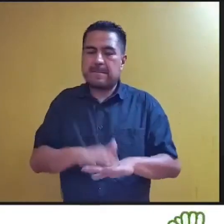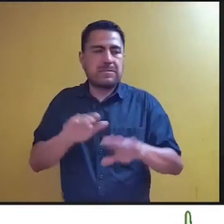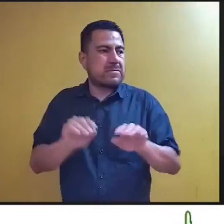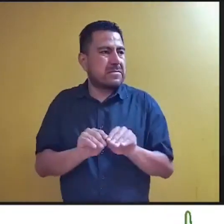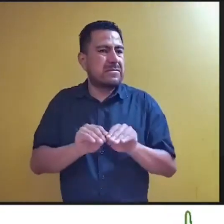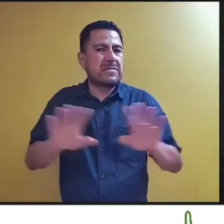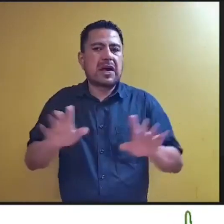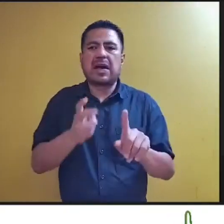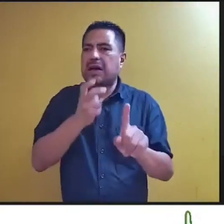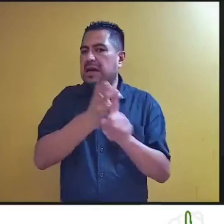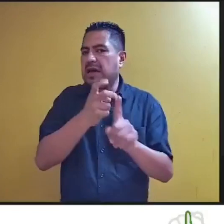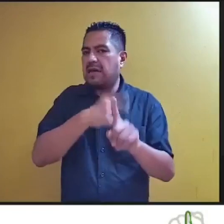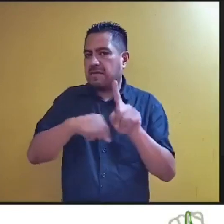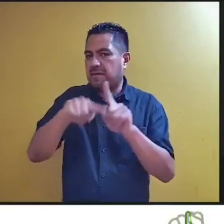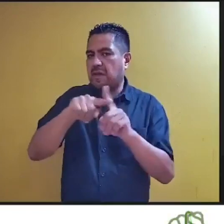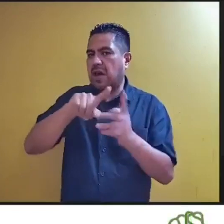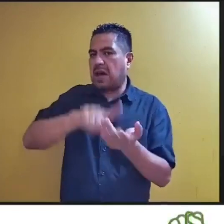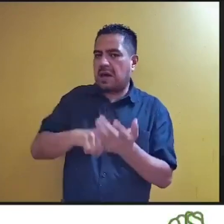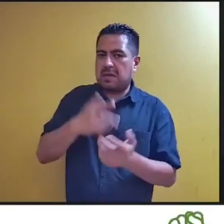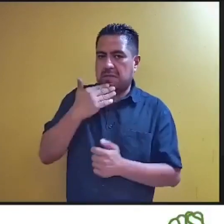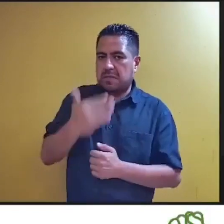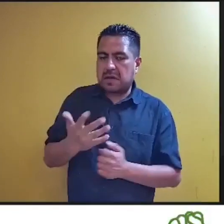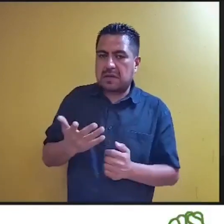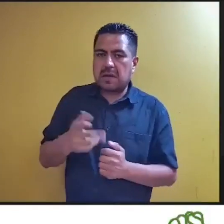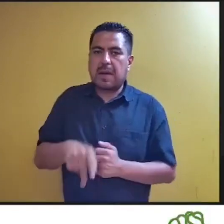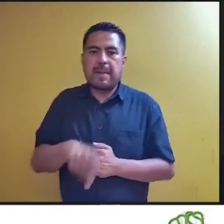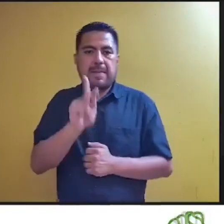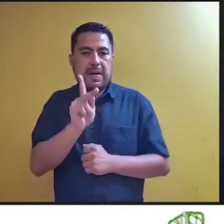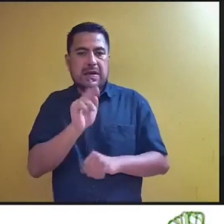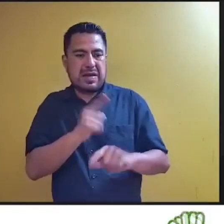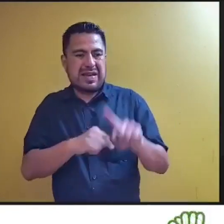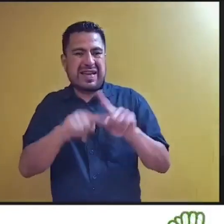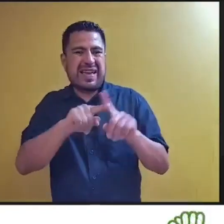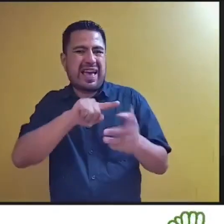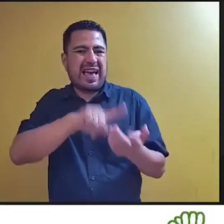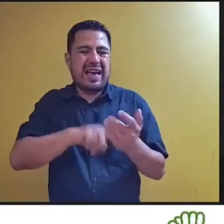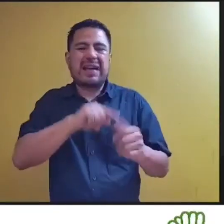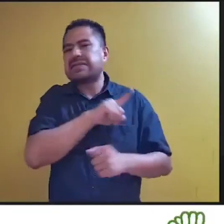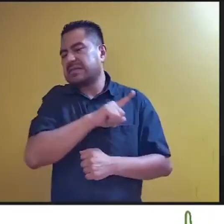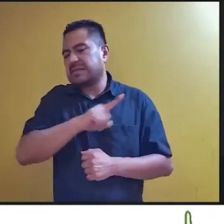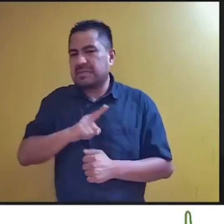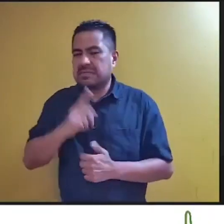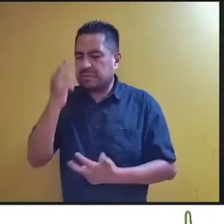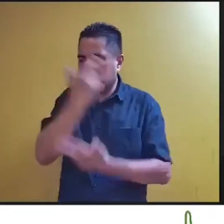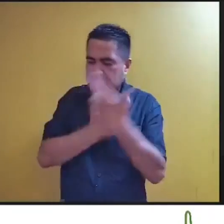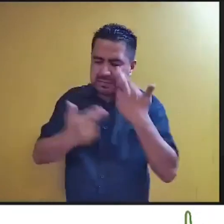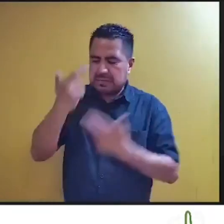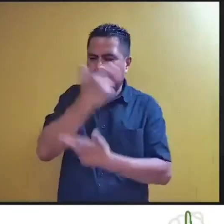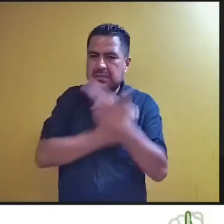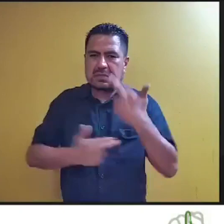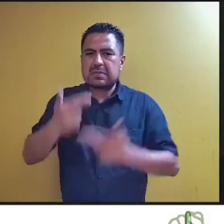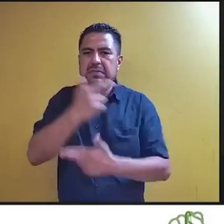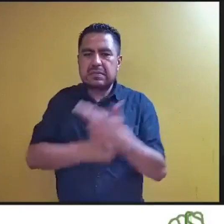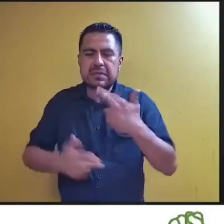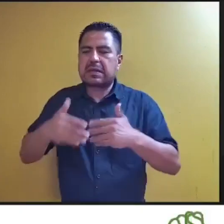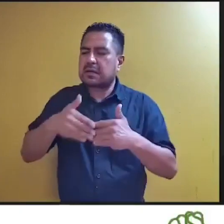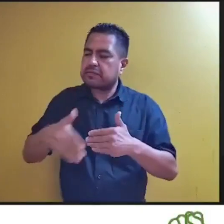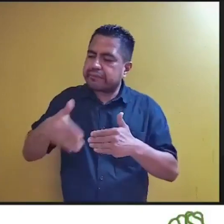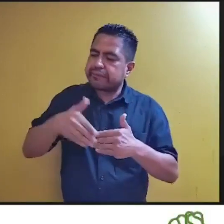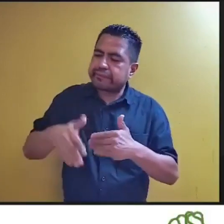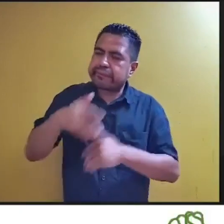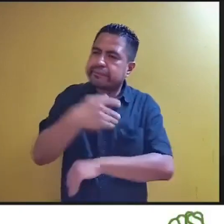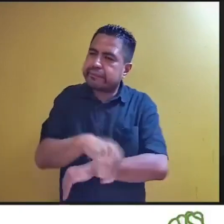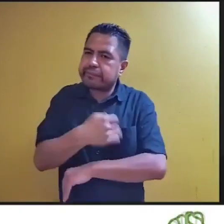una medida afirmativa. Entonces, las medidas afirmativas deben ser revisables periódicamente por